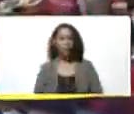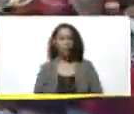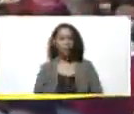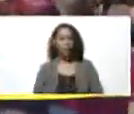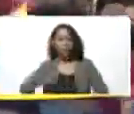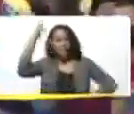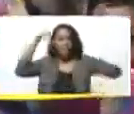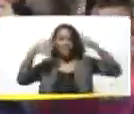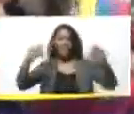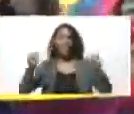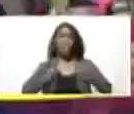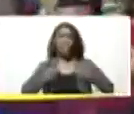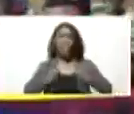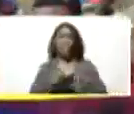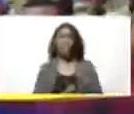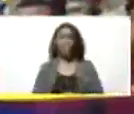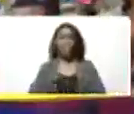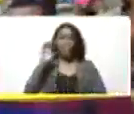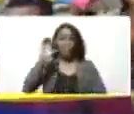¡Chávez vive!